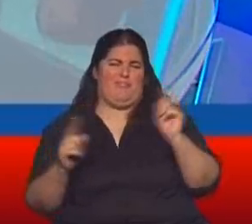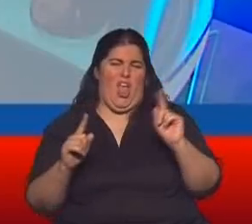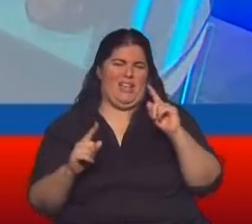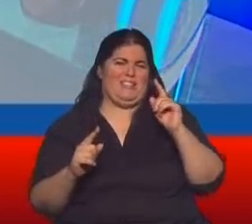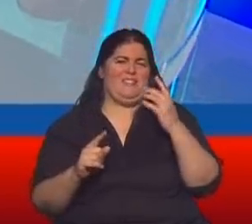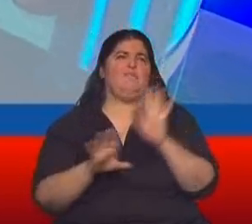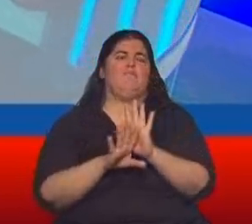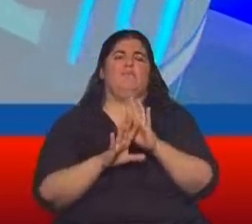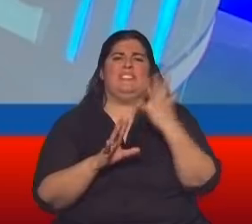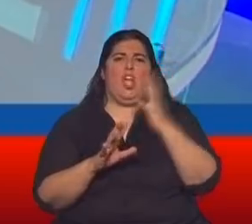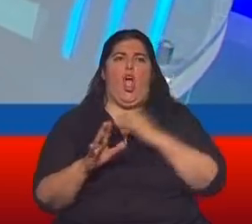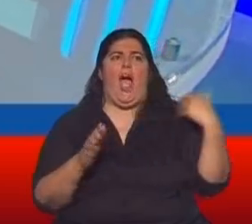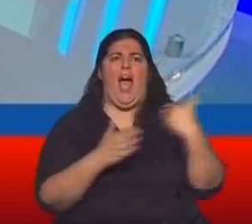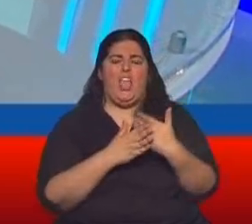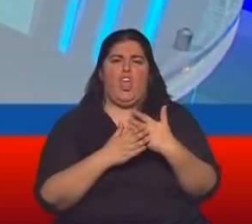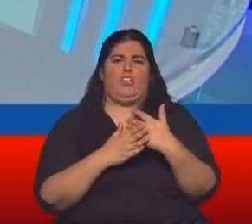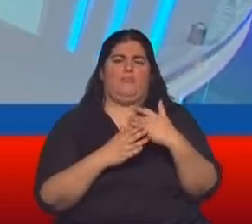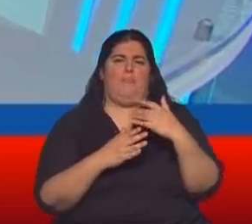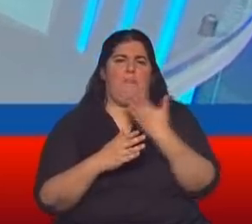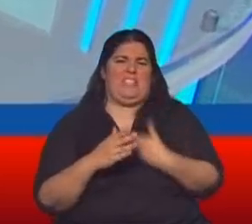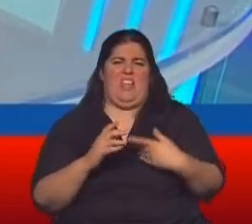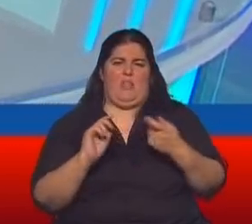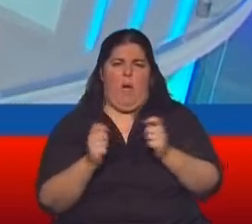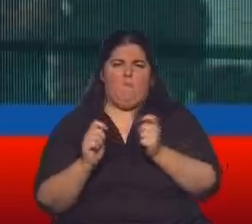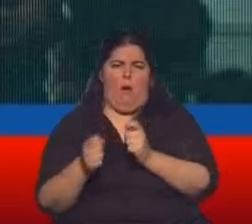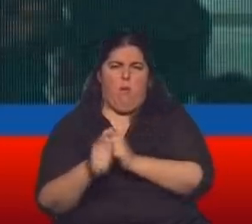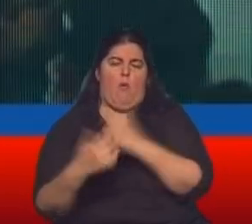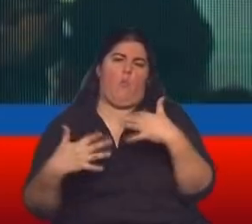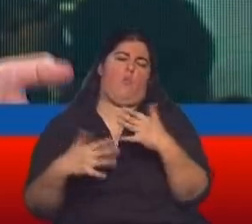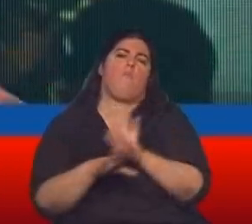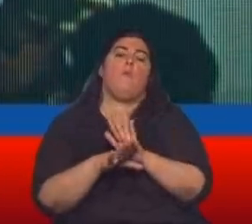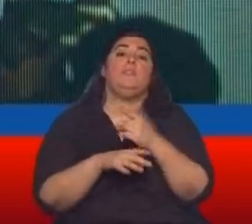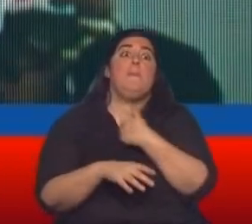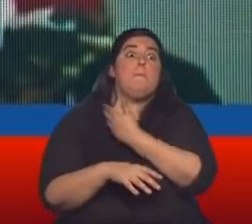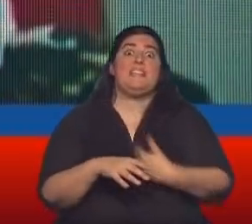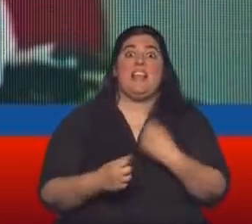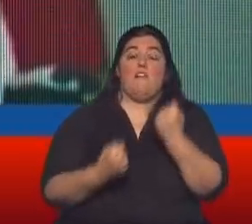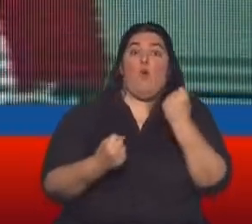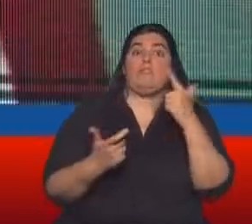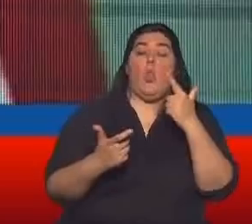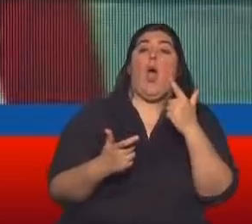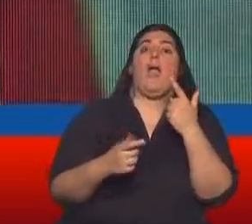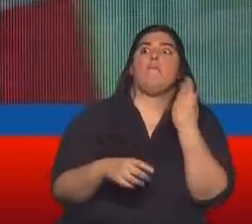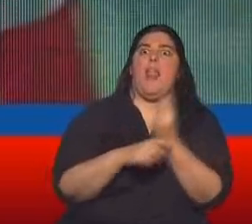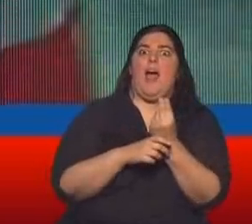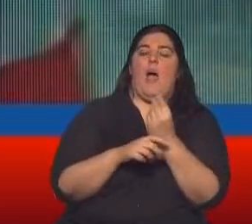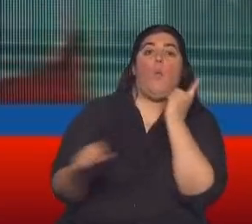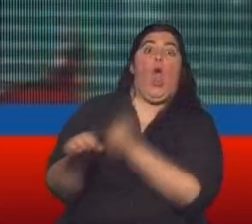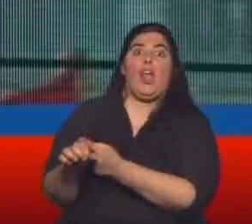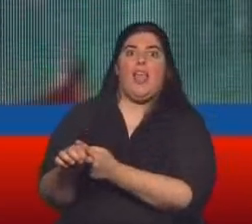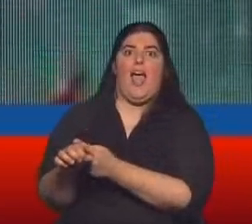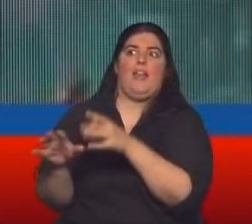años, básicamente porque si el presidente no reúne los apoyos necesarios para bloquear el juicio político, vuela. Y como el sistema de partido está